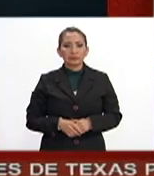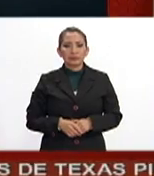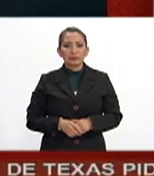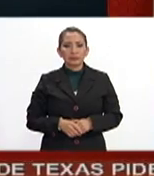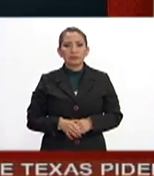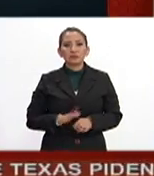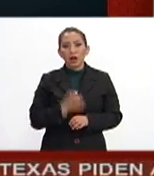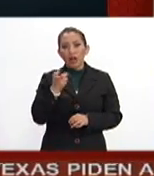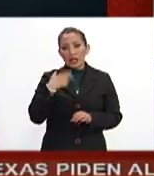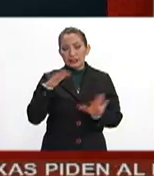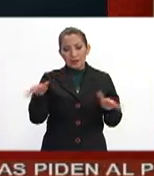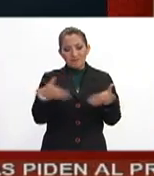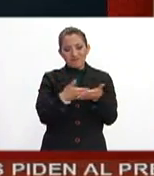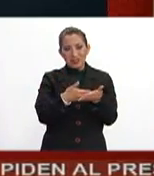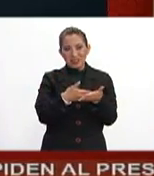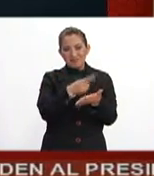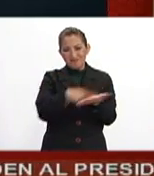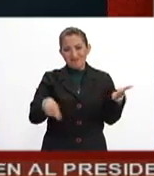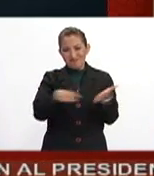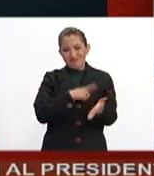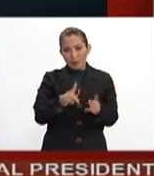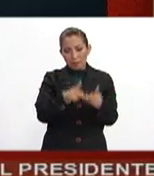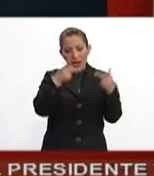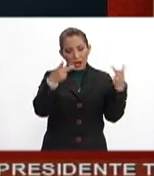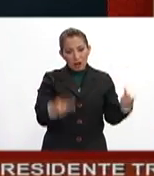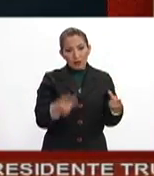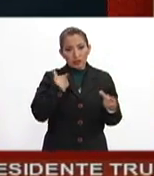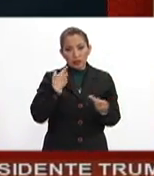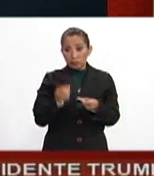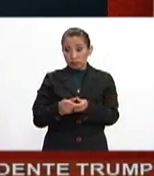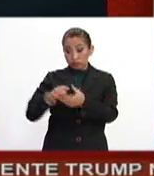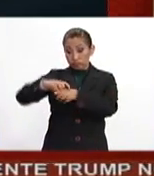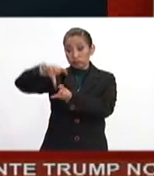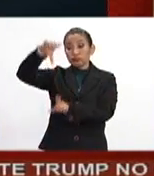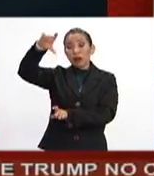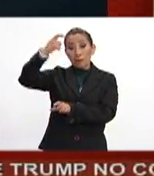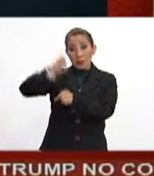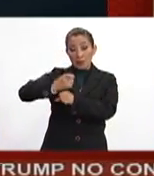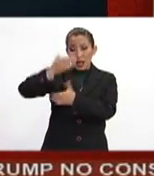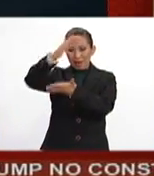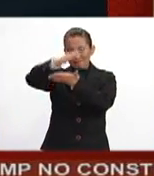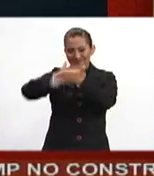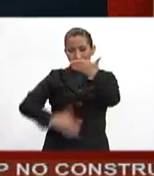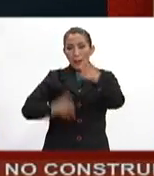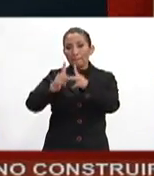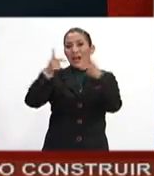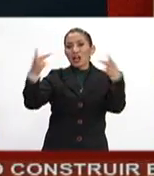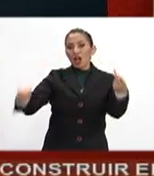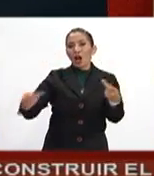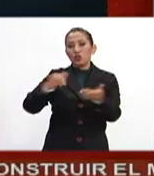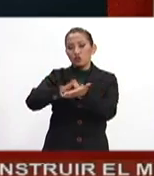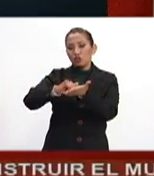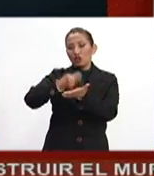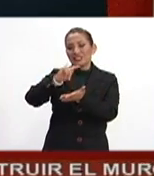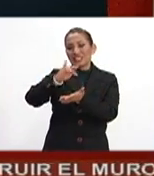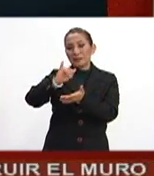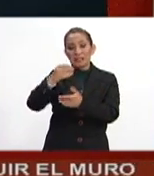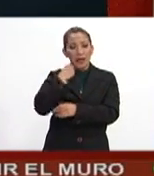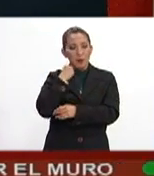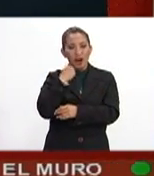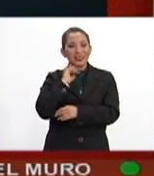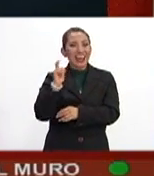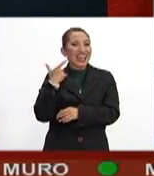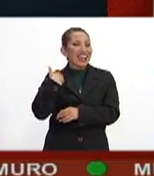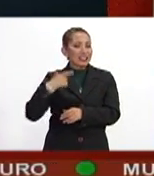Por cierto, que el cierre de este periódico ocupó una parte de la primera plana del periódico The New York Times. Los abogados